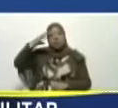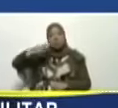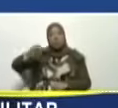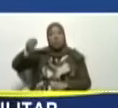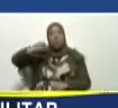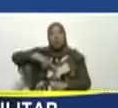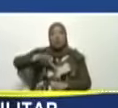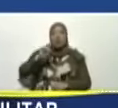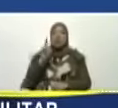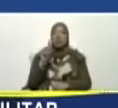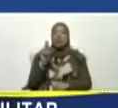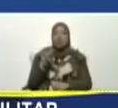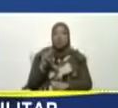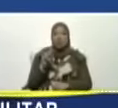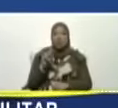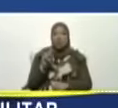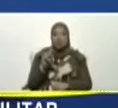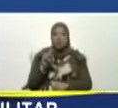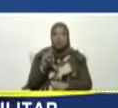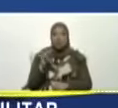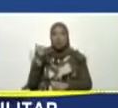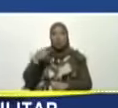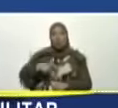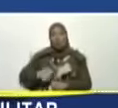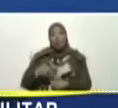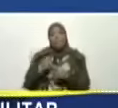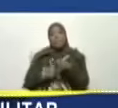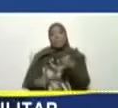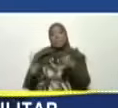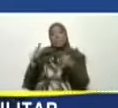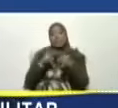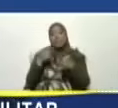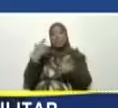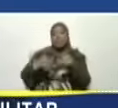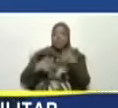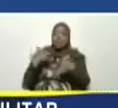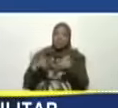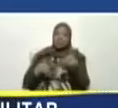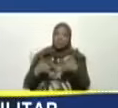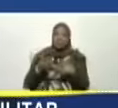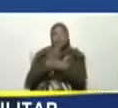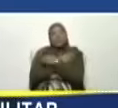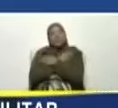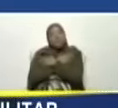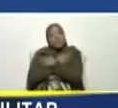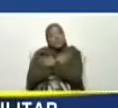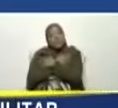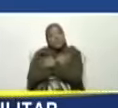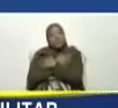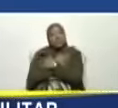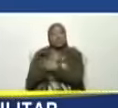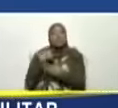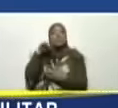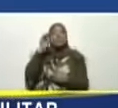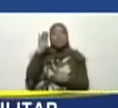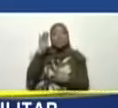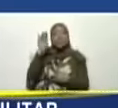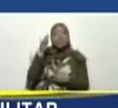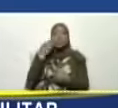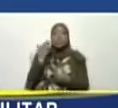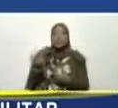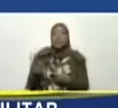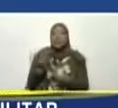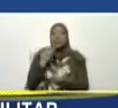mayores de segunda ascienden en este acto. Los felicito. Sigan adelante.